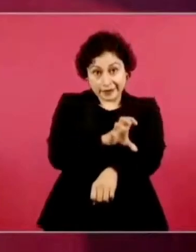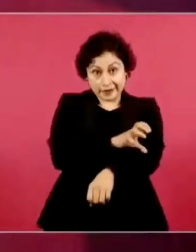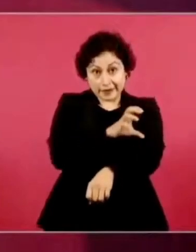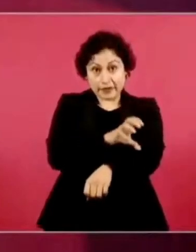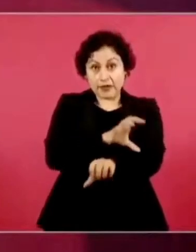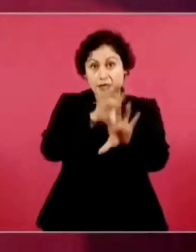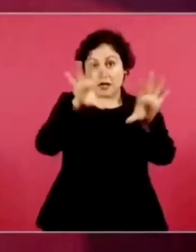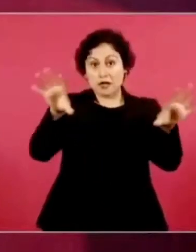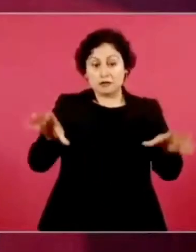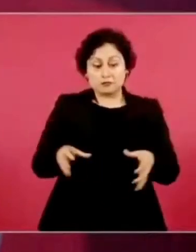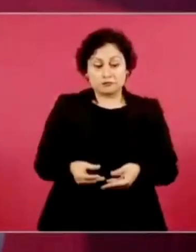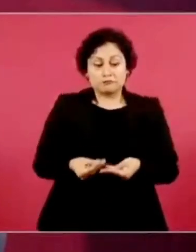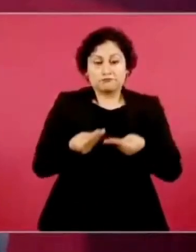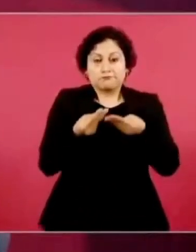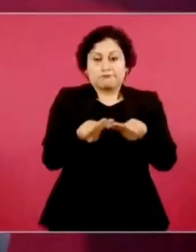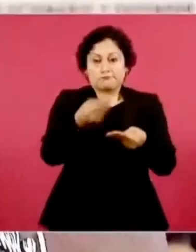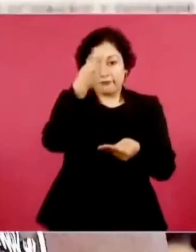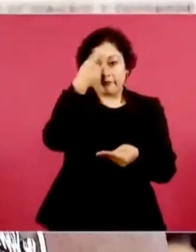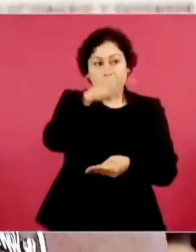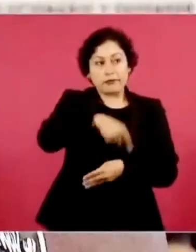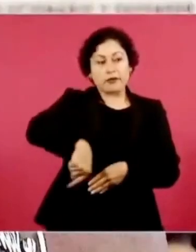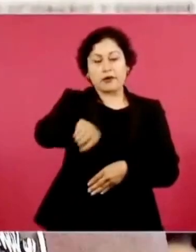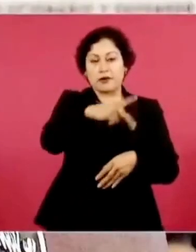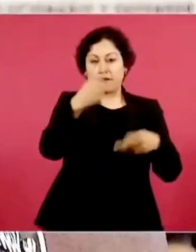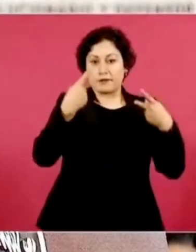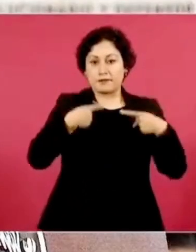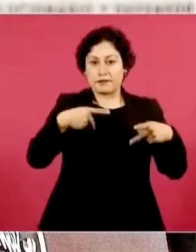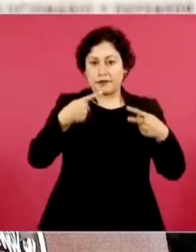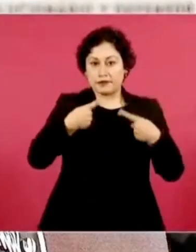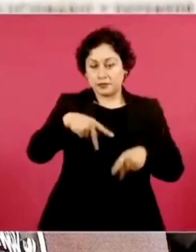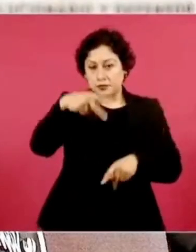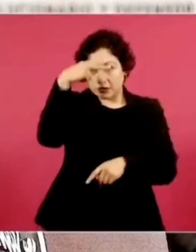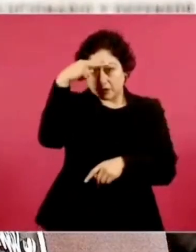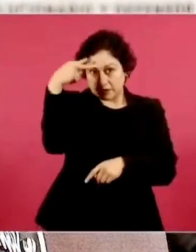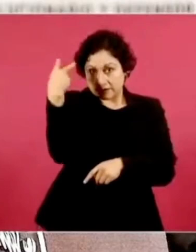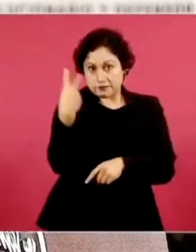mexicanos, que es de la exclusiva propiedad de la